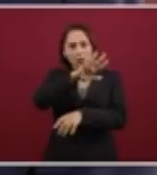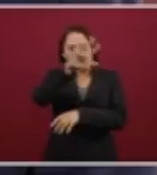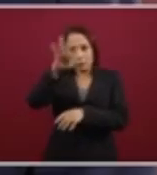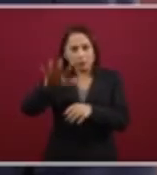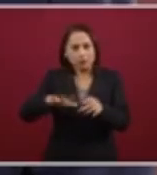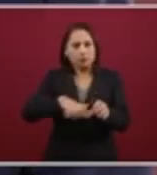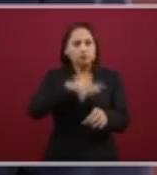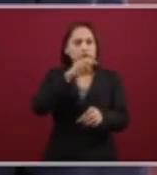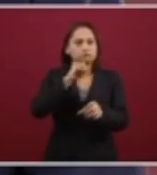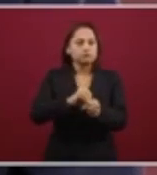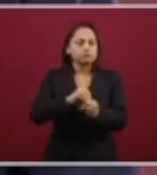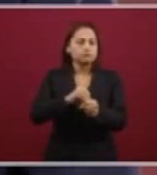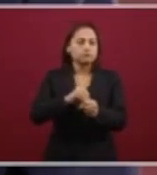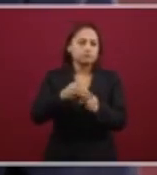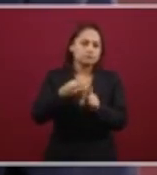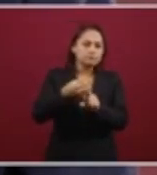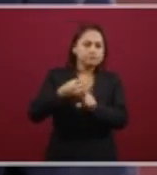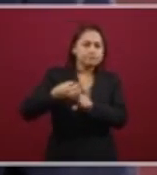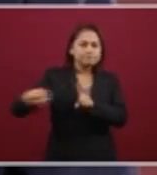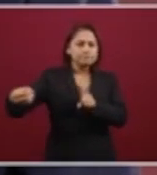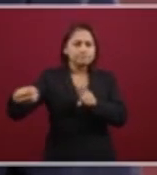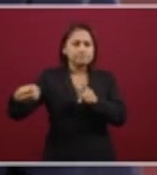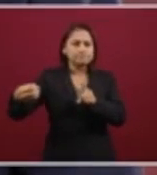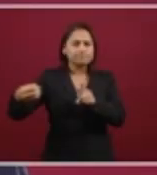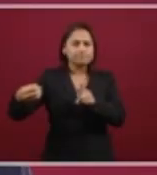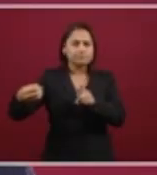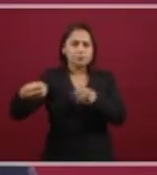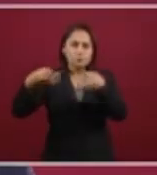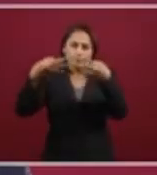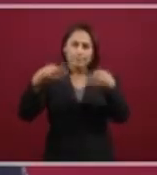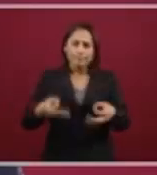Es lo mismo que tratamos ayer,